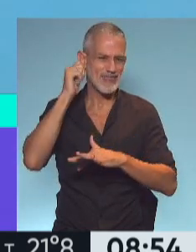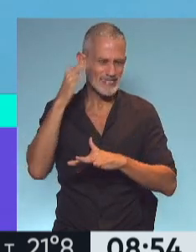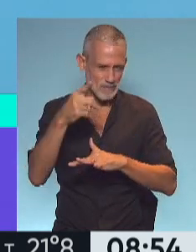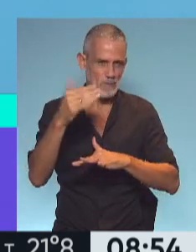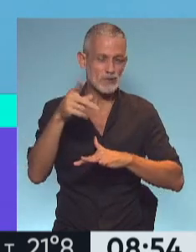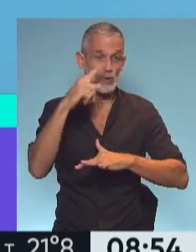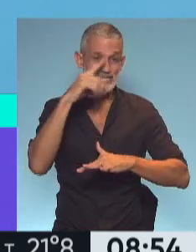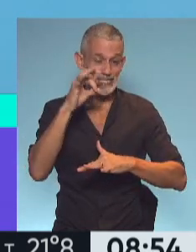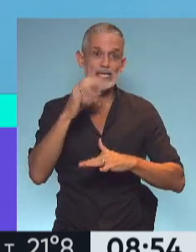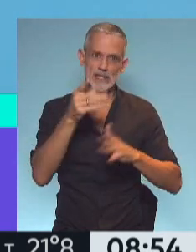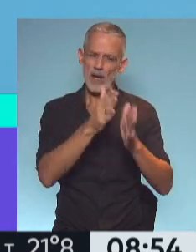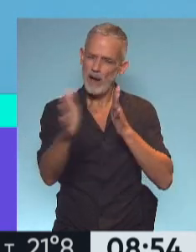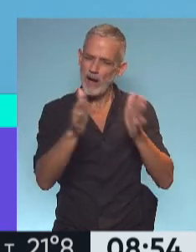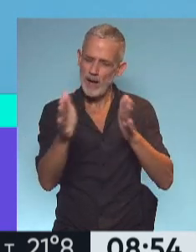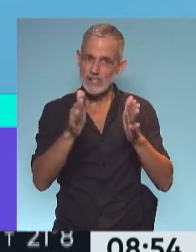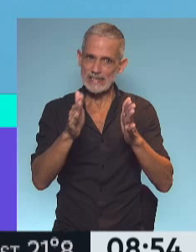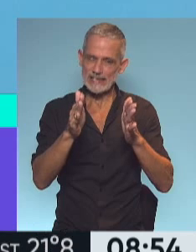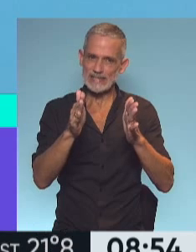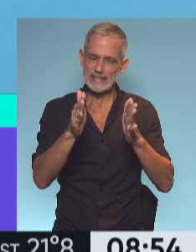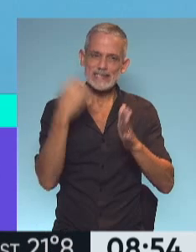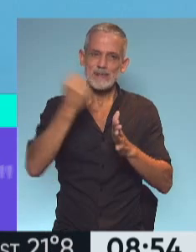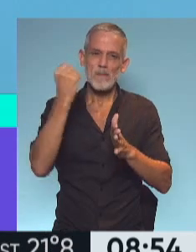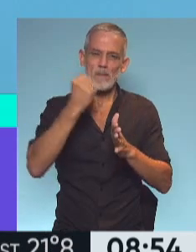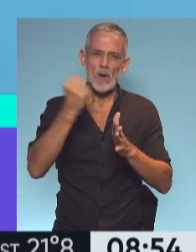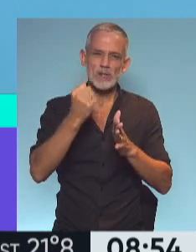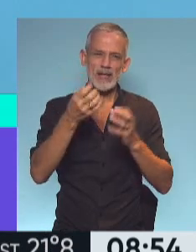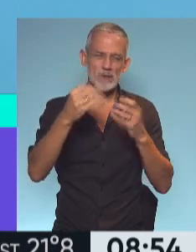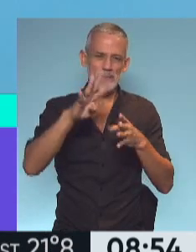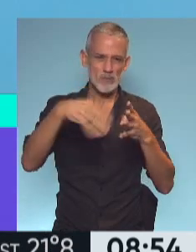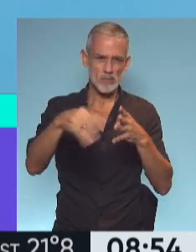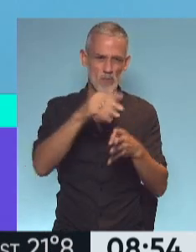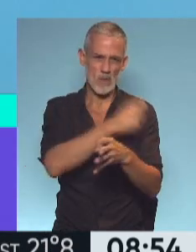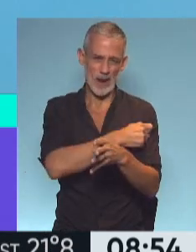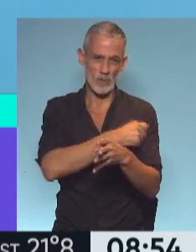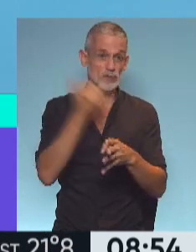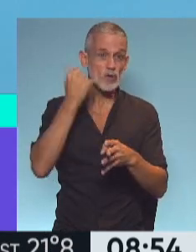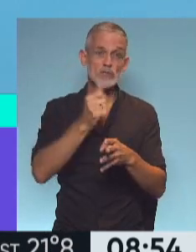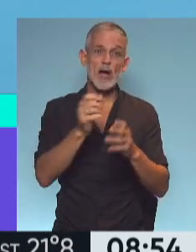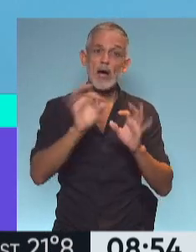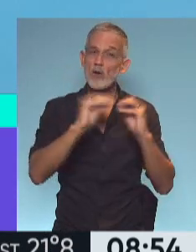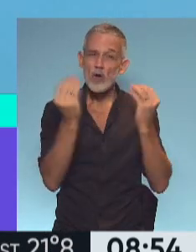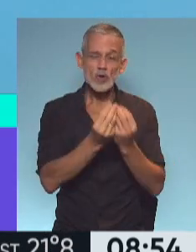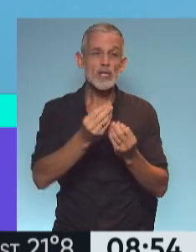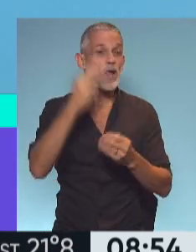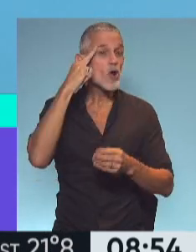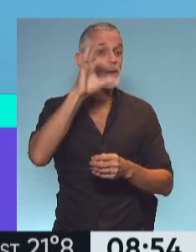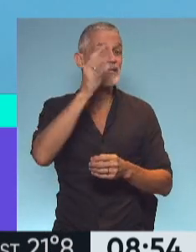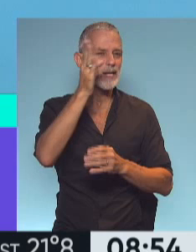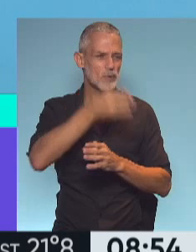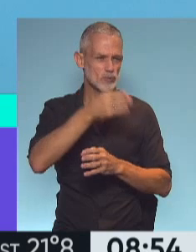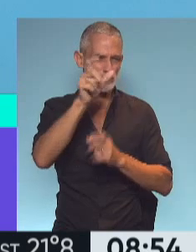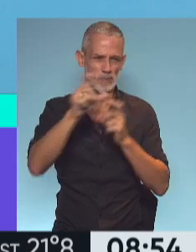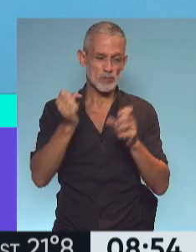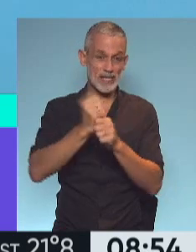de oportunidad que es muy importante, es muy, muy importante. Dijimos que ya se vacunó con una dosis 90% del personal de